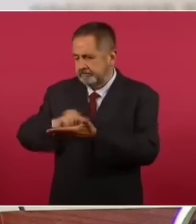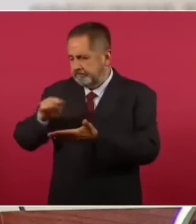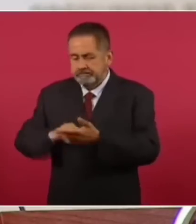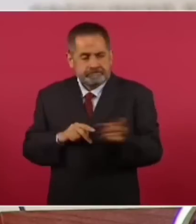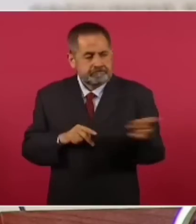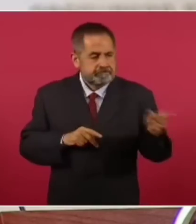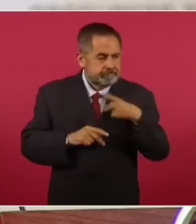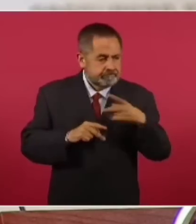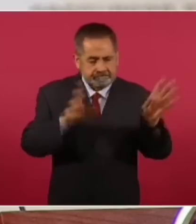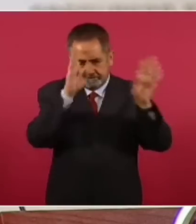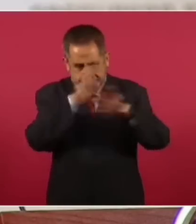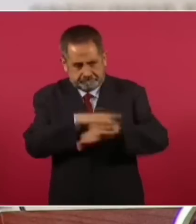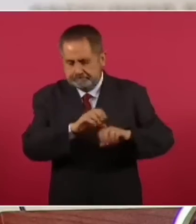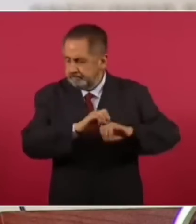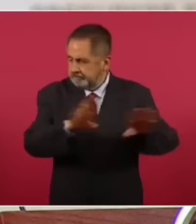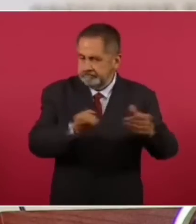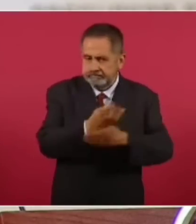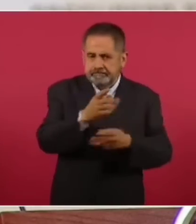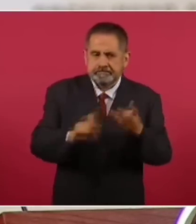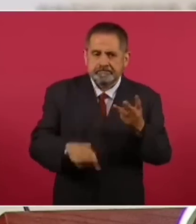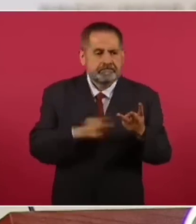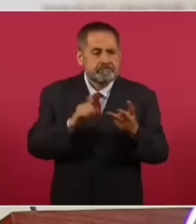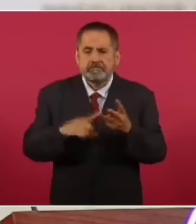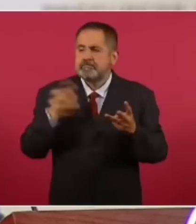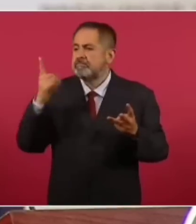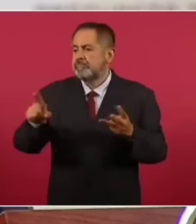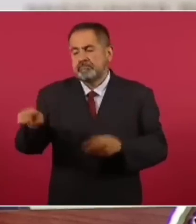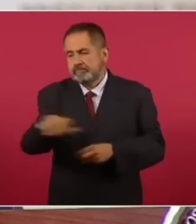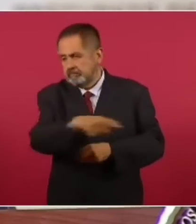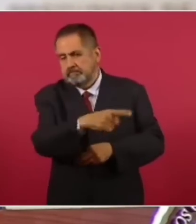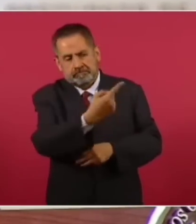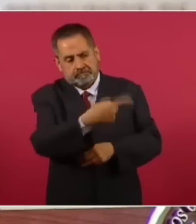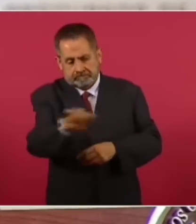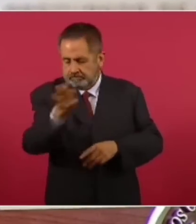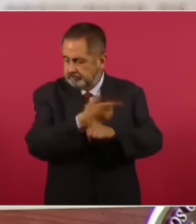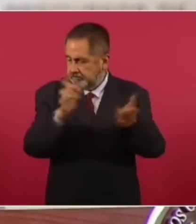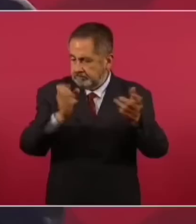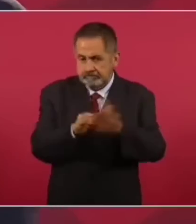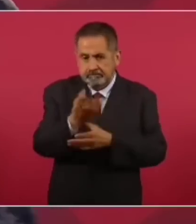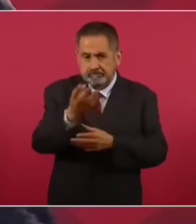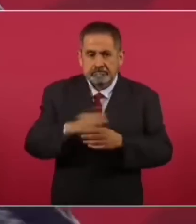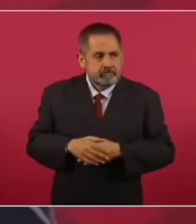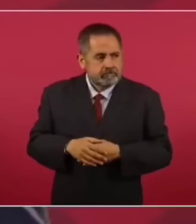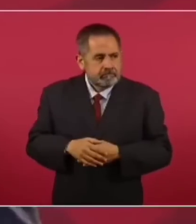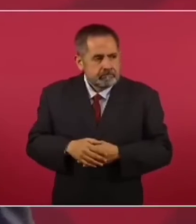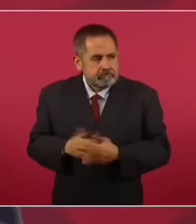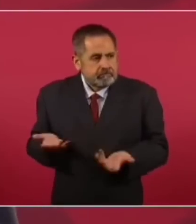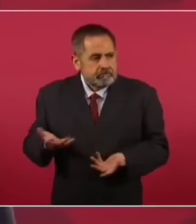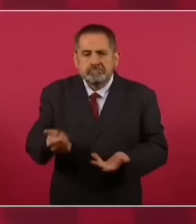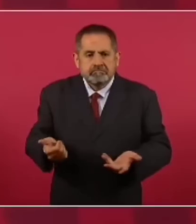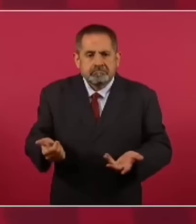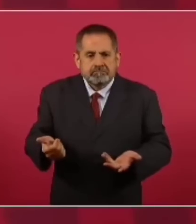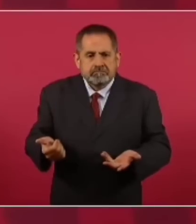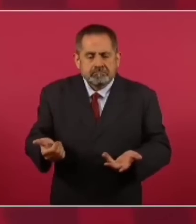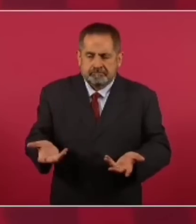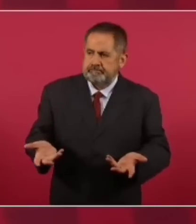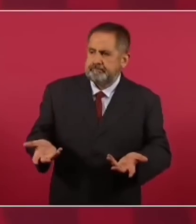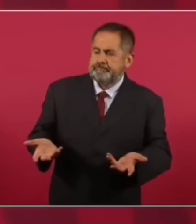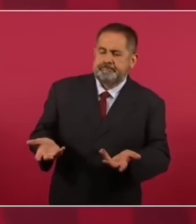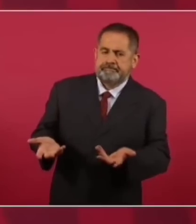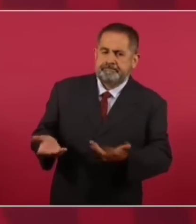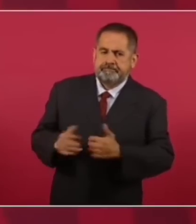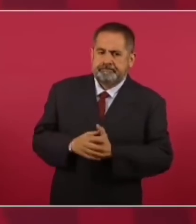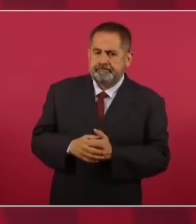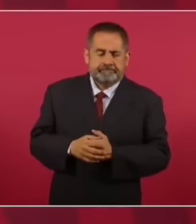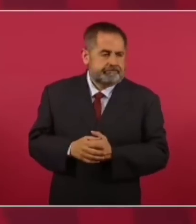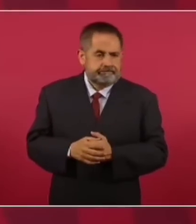amnistías, dando instrucciones de libertad, y no avanzamos. Y claro,